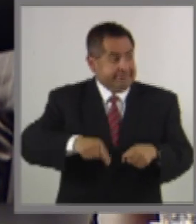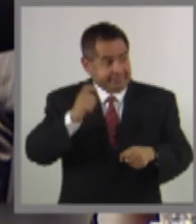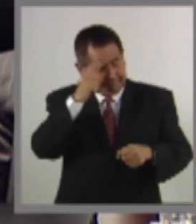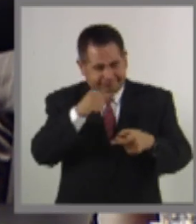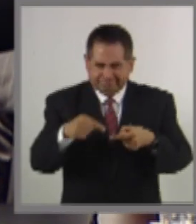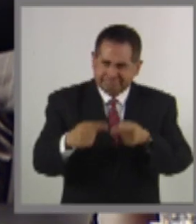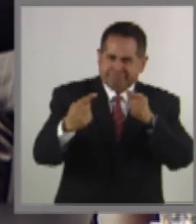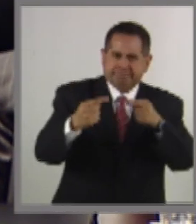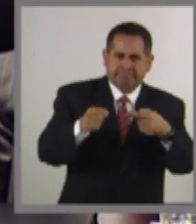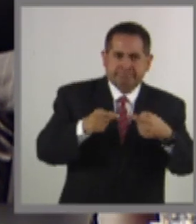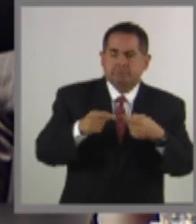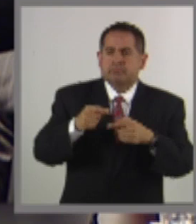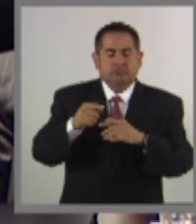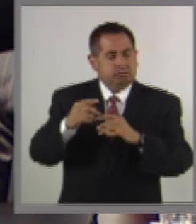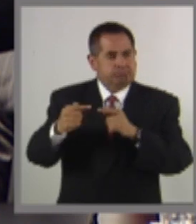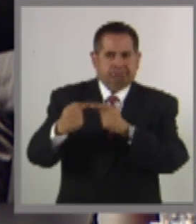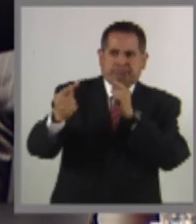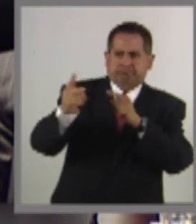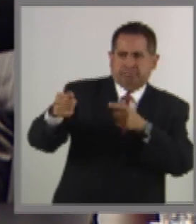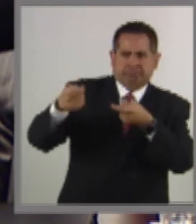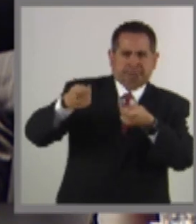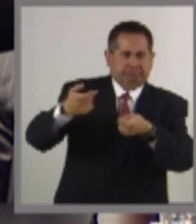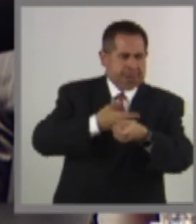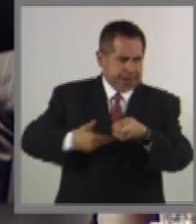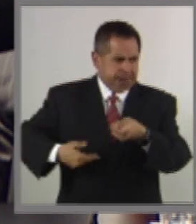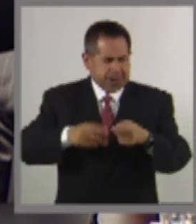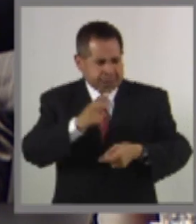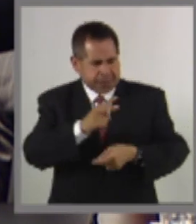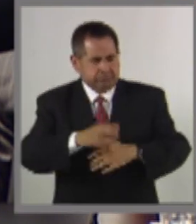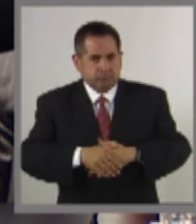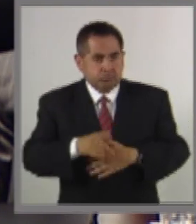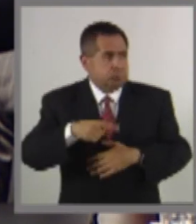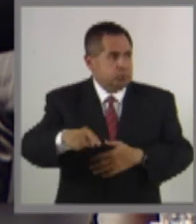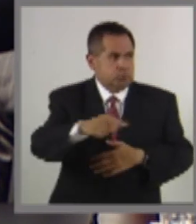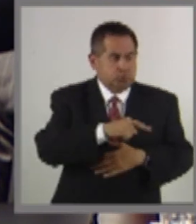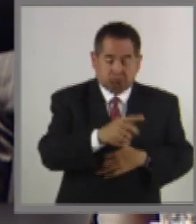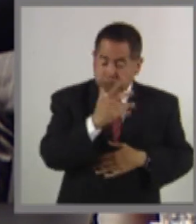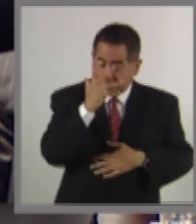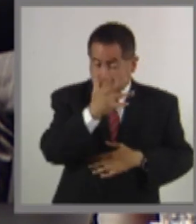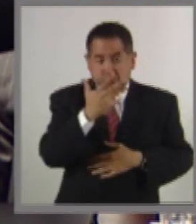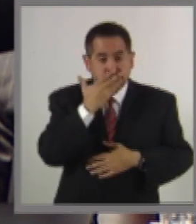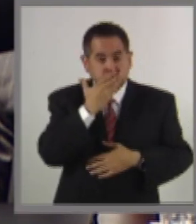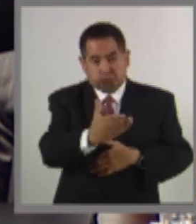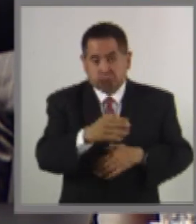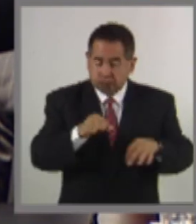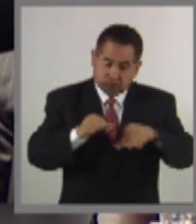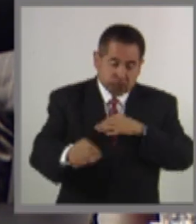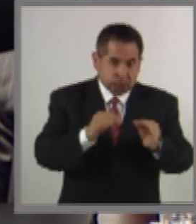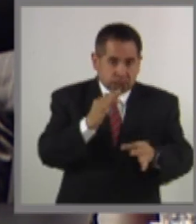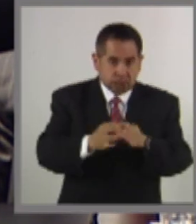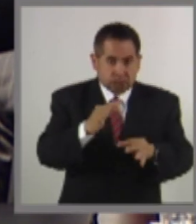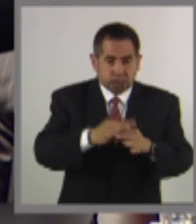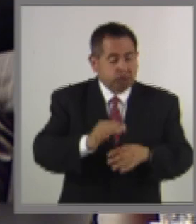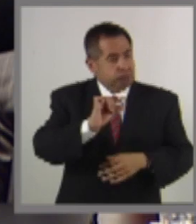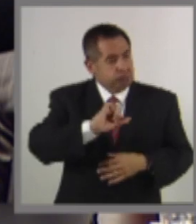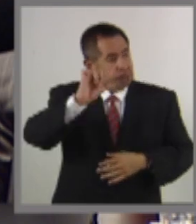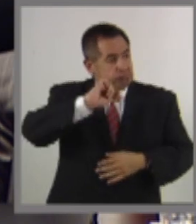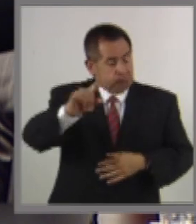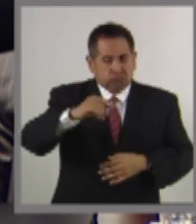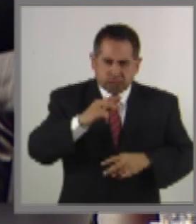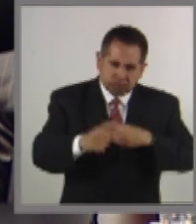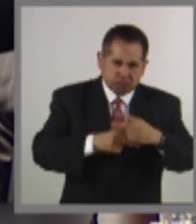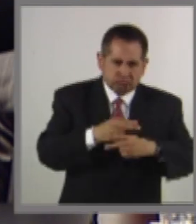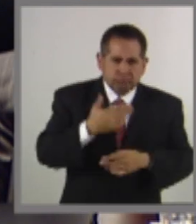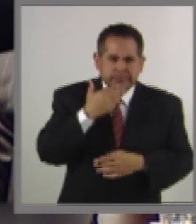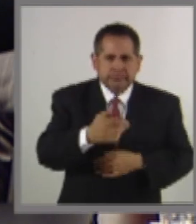del Poder Ejecutivo. Y lo han hecho con una gran seriedad, lo han hecho con un gran profesionalismo y